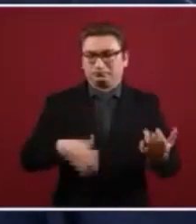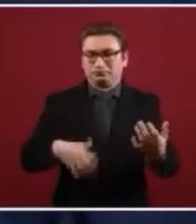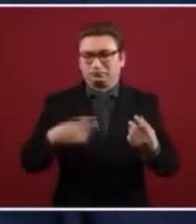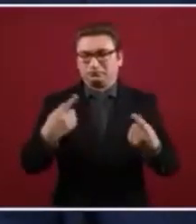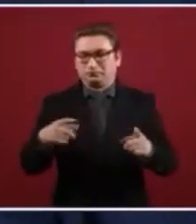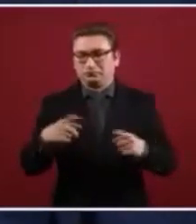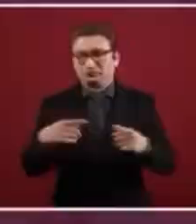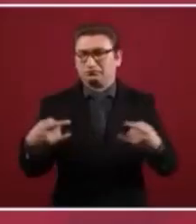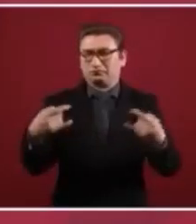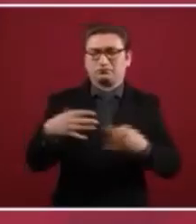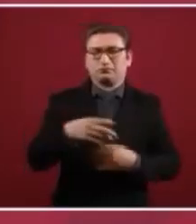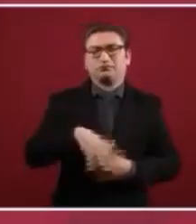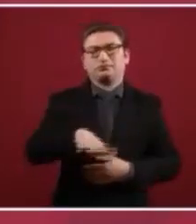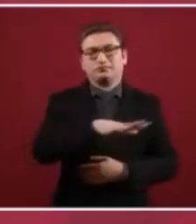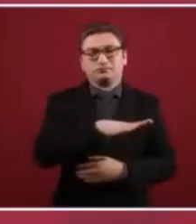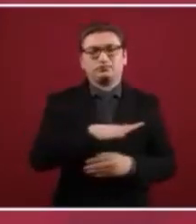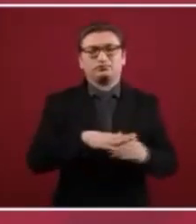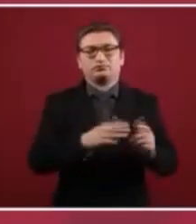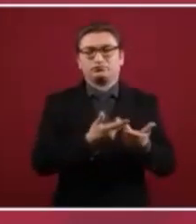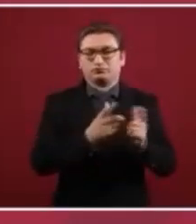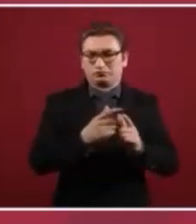no son conservadores.